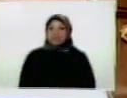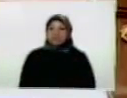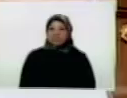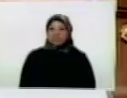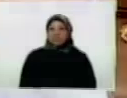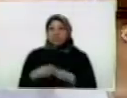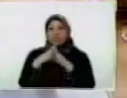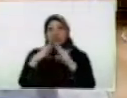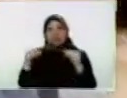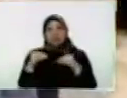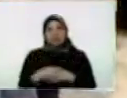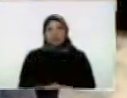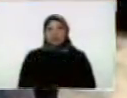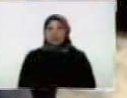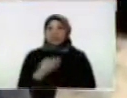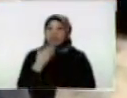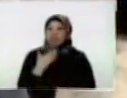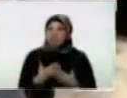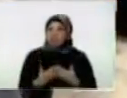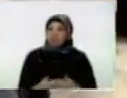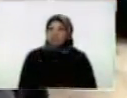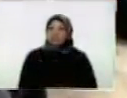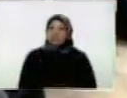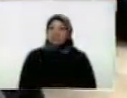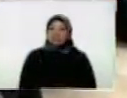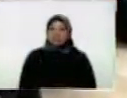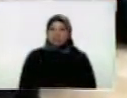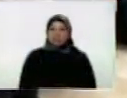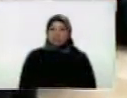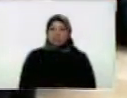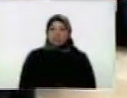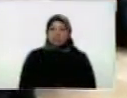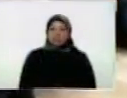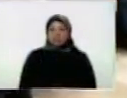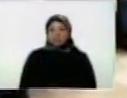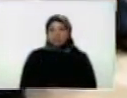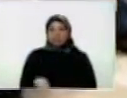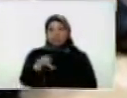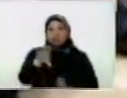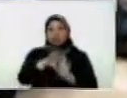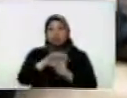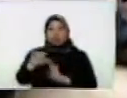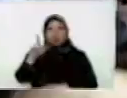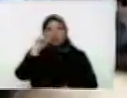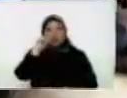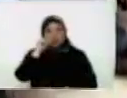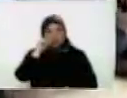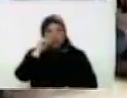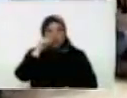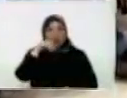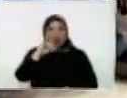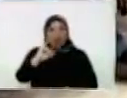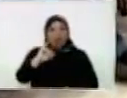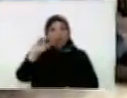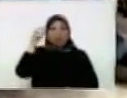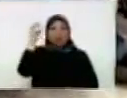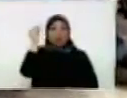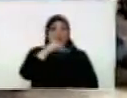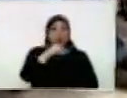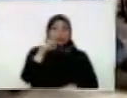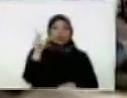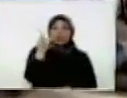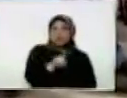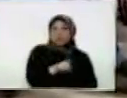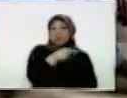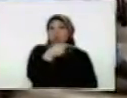todo, presidente. Gracias, Fidel. Las constituyentes y los constituyentes que estén de acuerdo con el orden del día, aprobado.